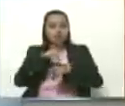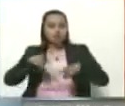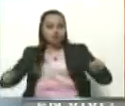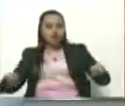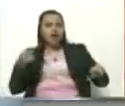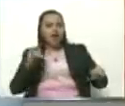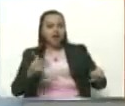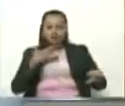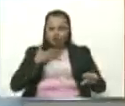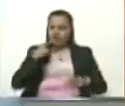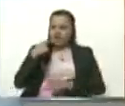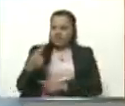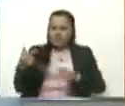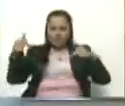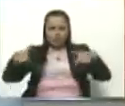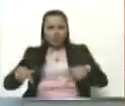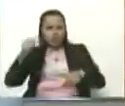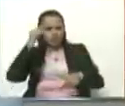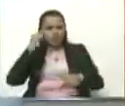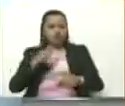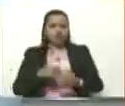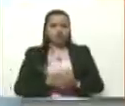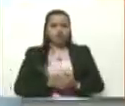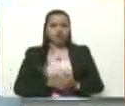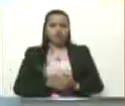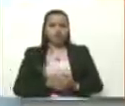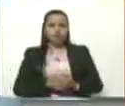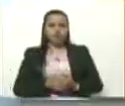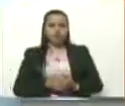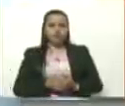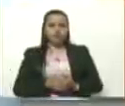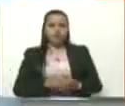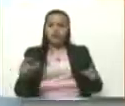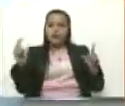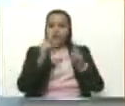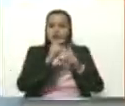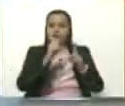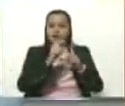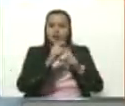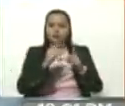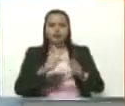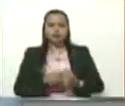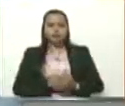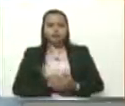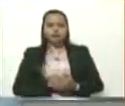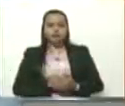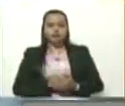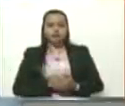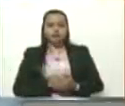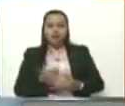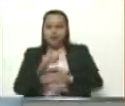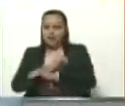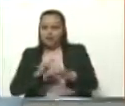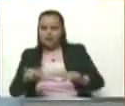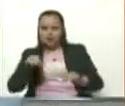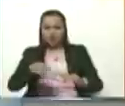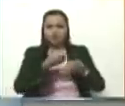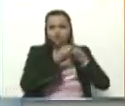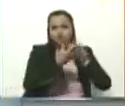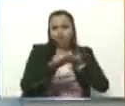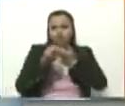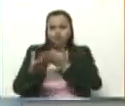es bueno decirlo en esta fecha en estas palabras de conclusión de esta locución